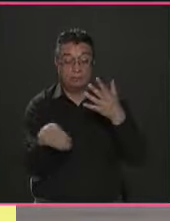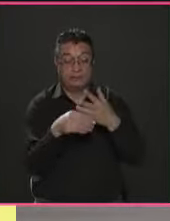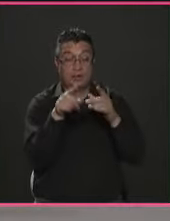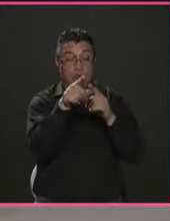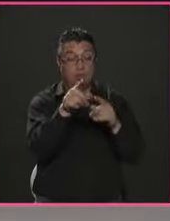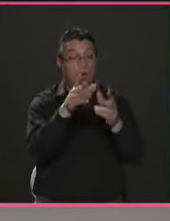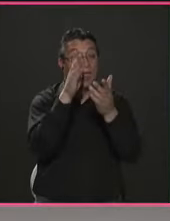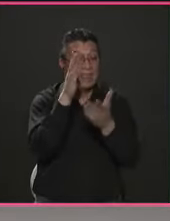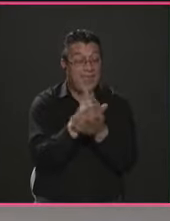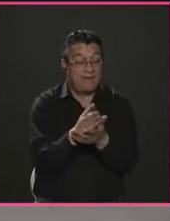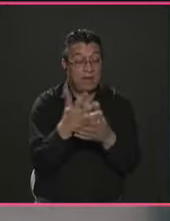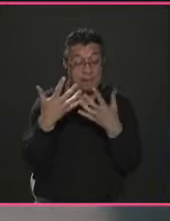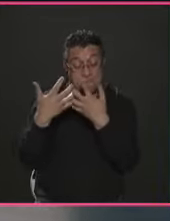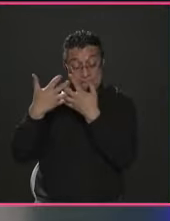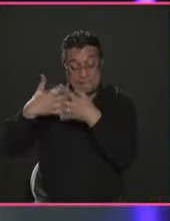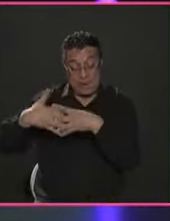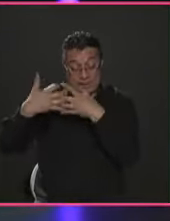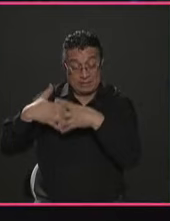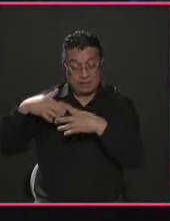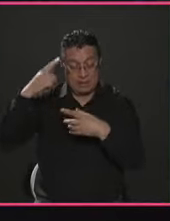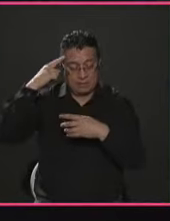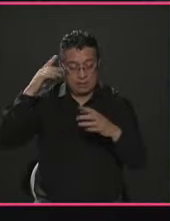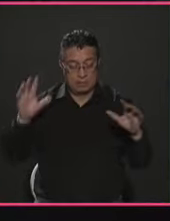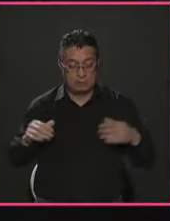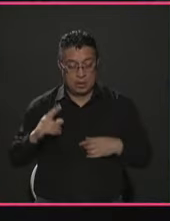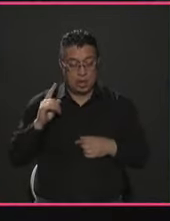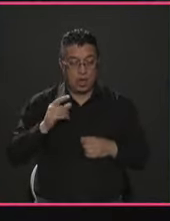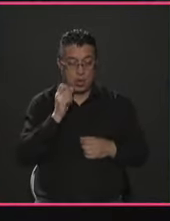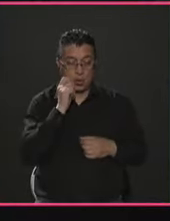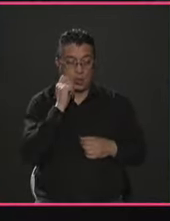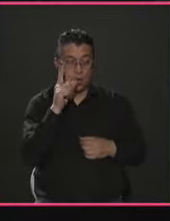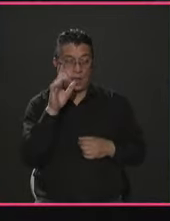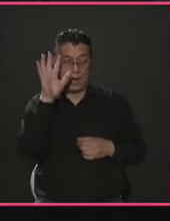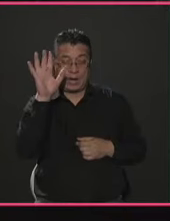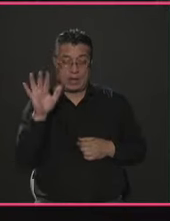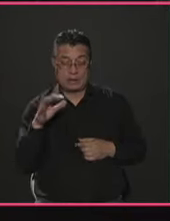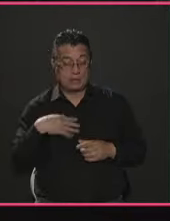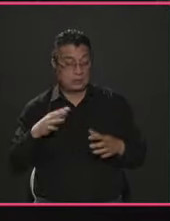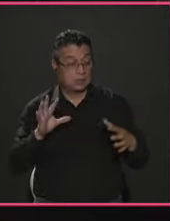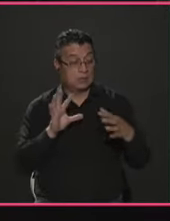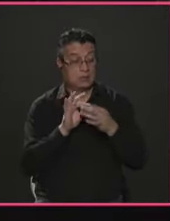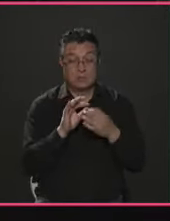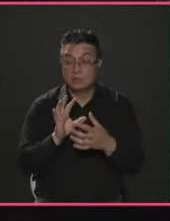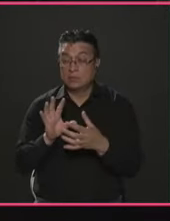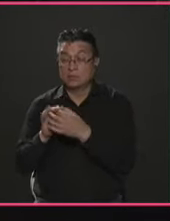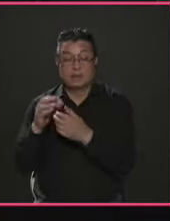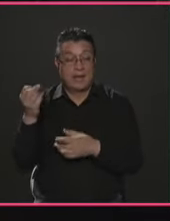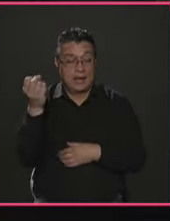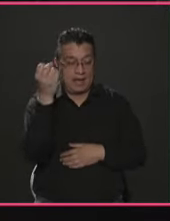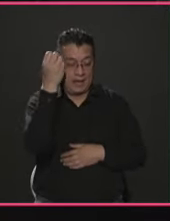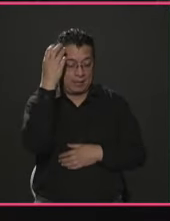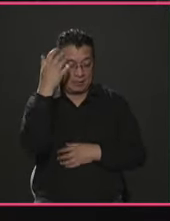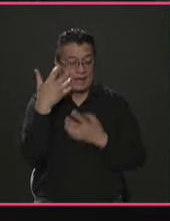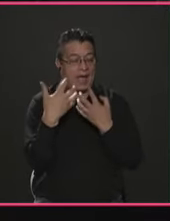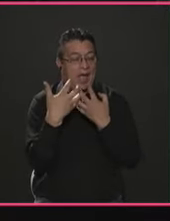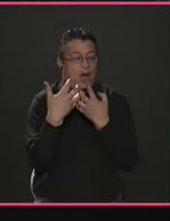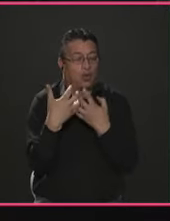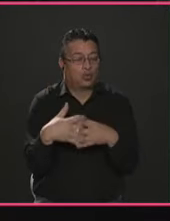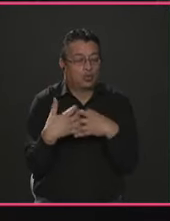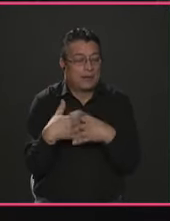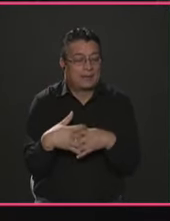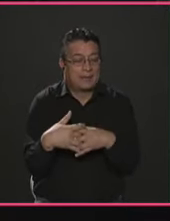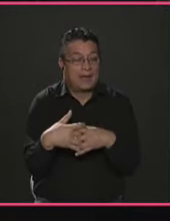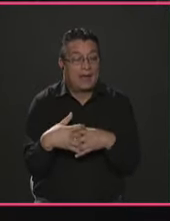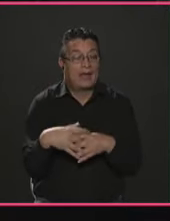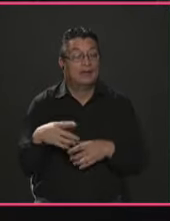maquinita es básicamente inter desconectarlo o sea encontrar Cuáles son las características se dan cuenta aprendidas automáticamente ya